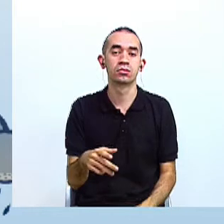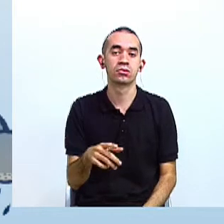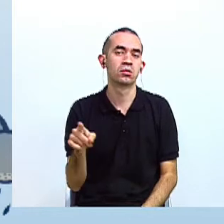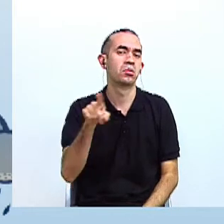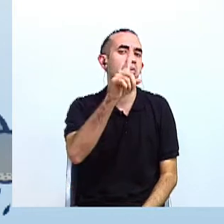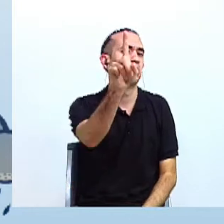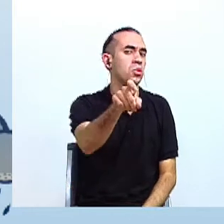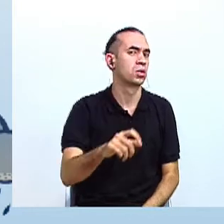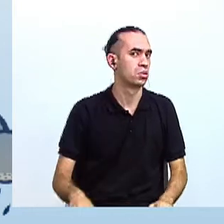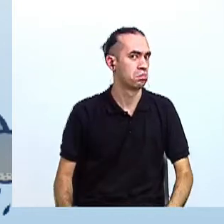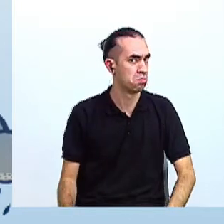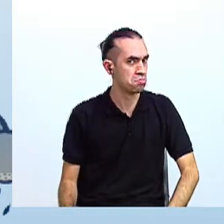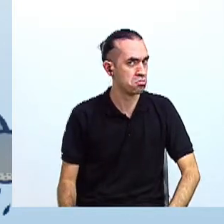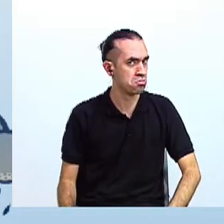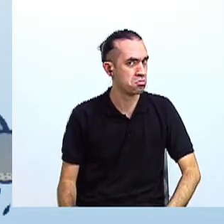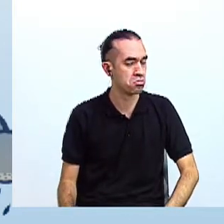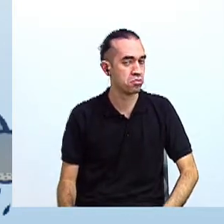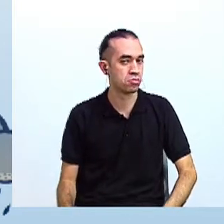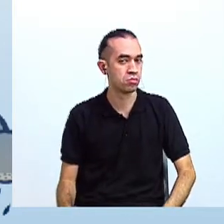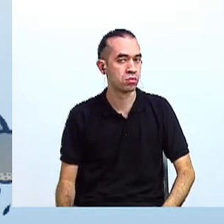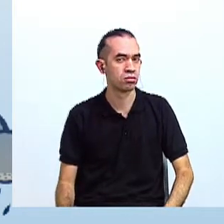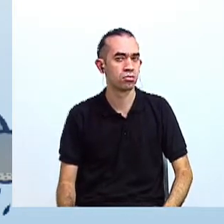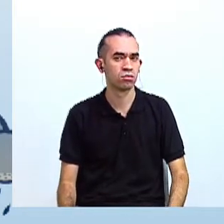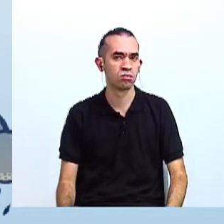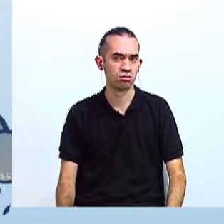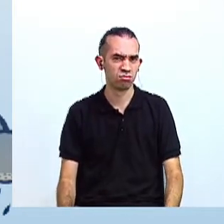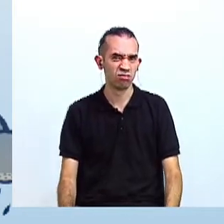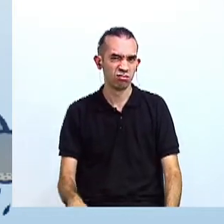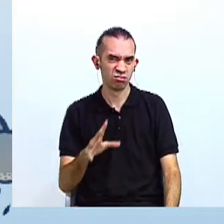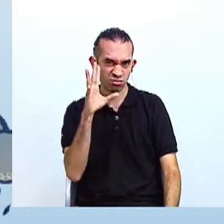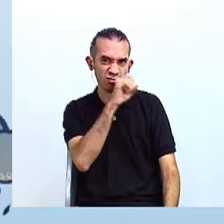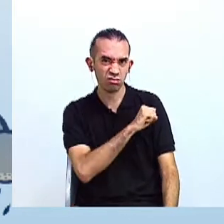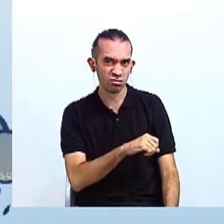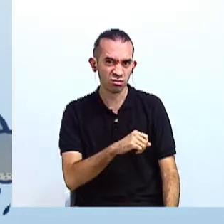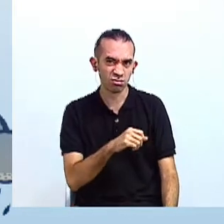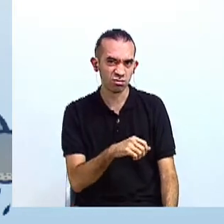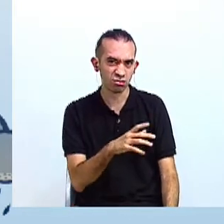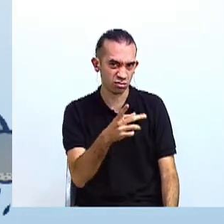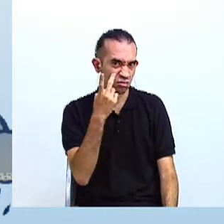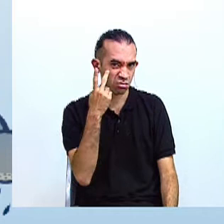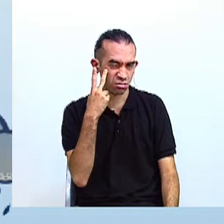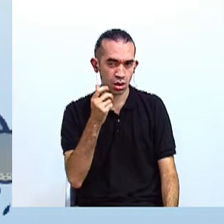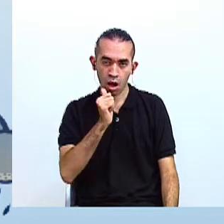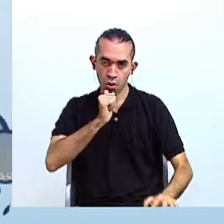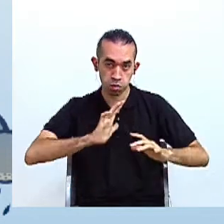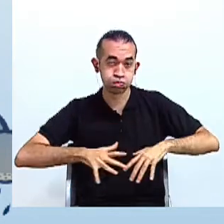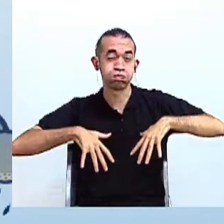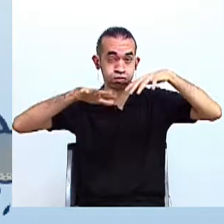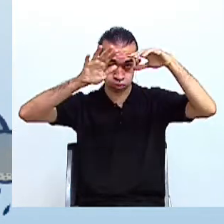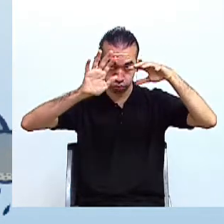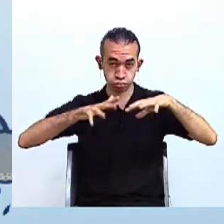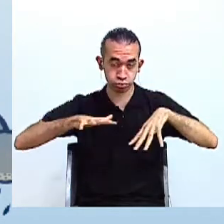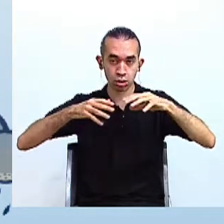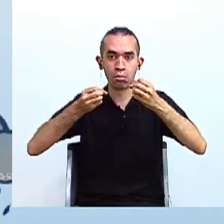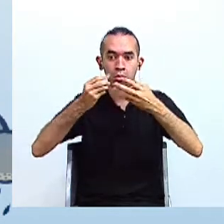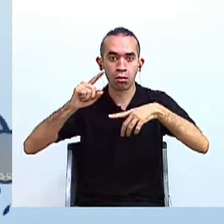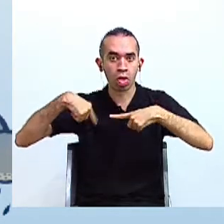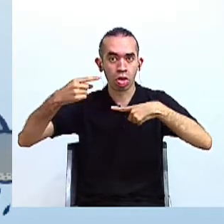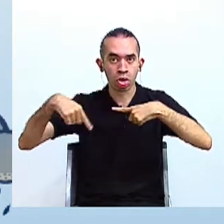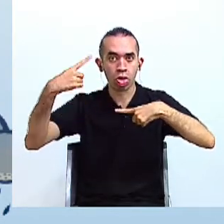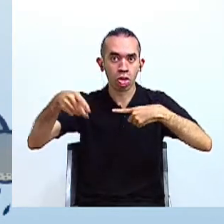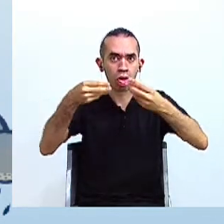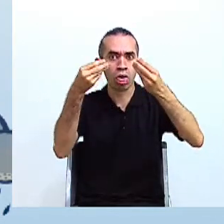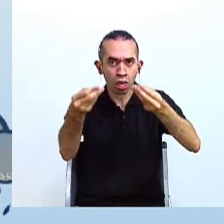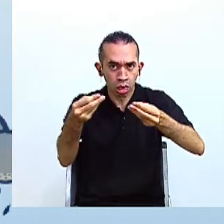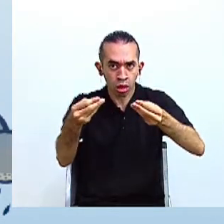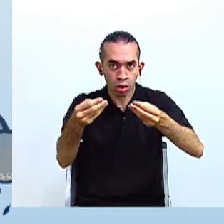la siguiente consulta. ¿De verdad no has notado como que últimamente las inundaciones se han vuelto más frecuentes? lo